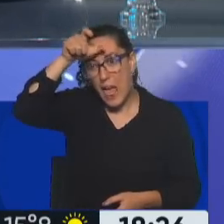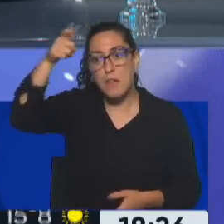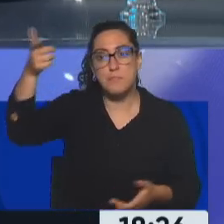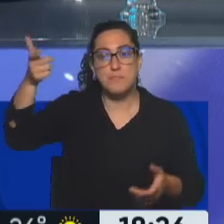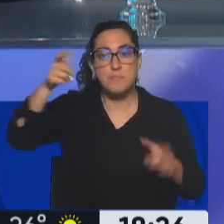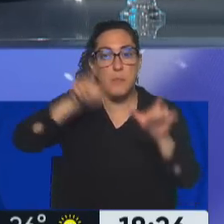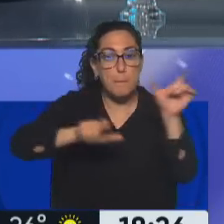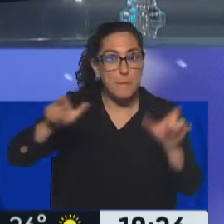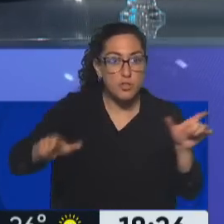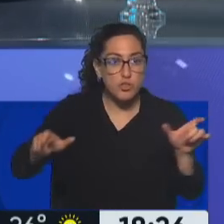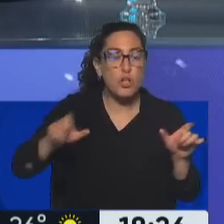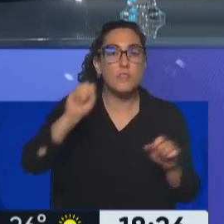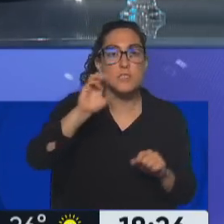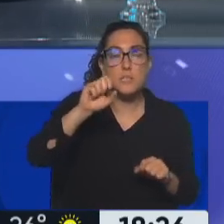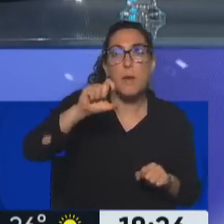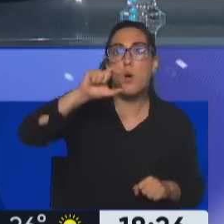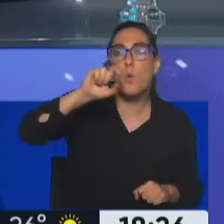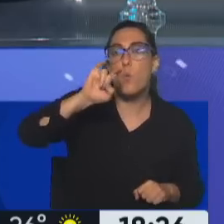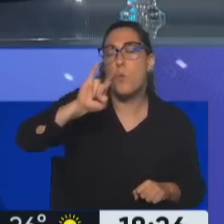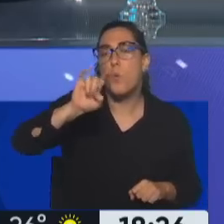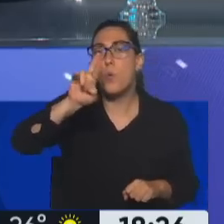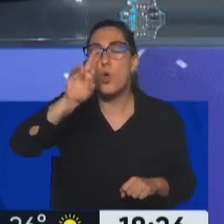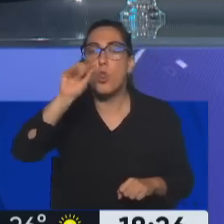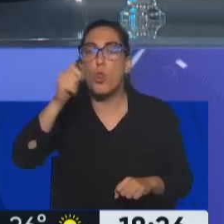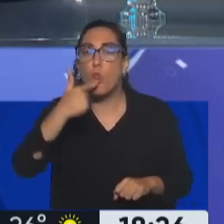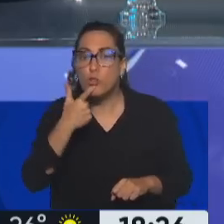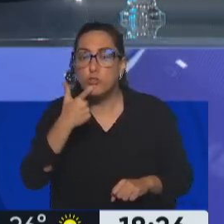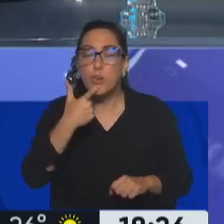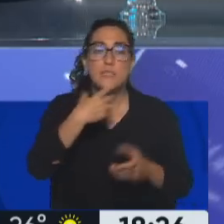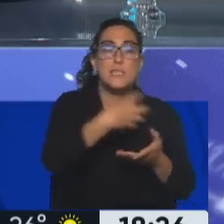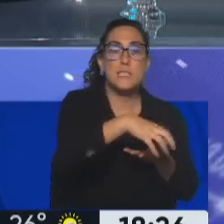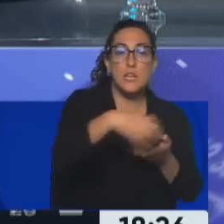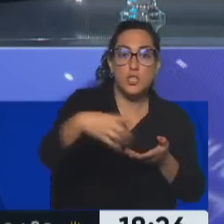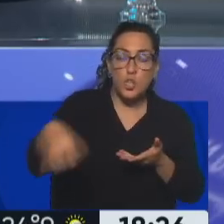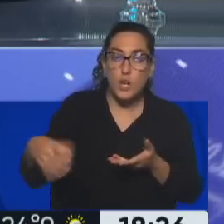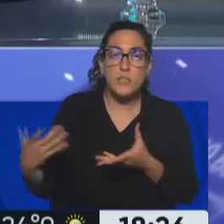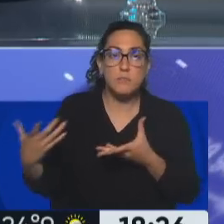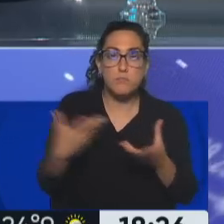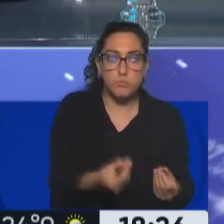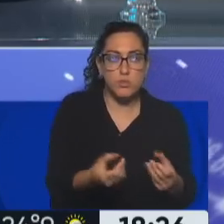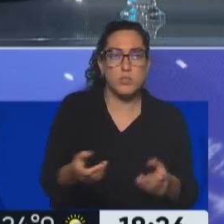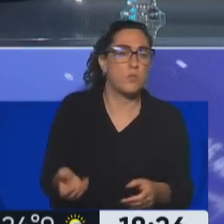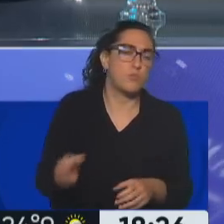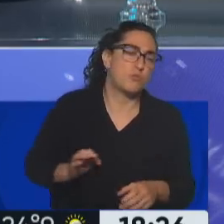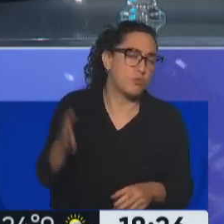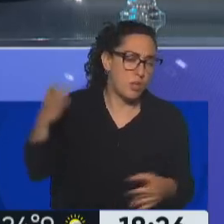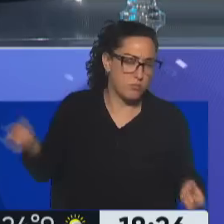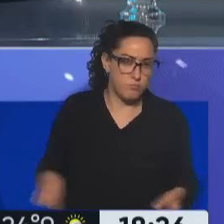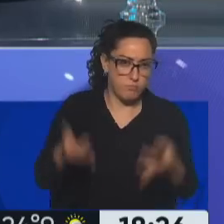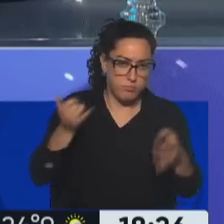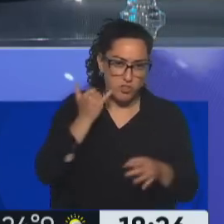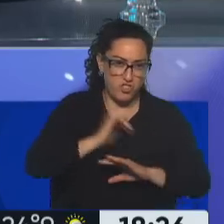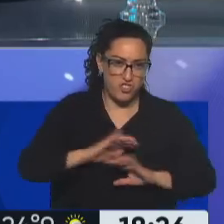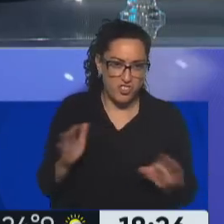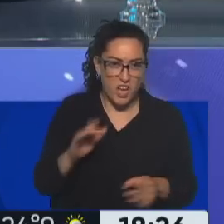kurdos sobre todo, ¿no? Y qué va a pasar con los sectores que Turquía apoya, que ya sabemos que le declaró la enemistad, bueno, hace muchos años y lo escuchábamos de hecho hace unos minutos